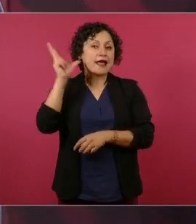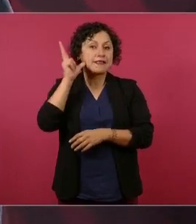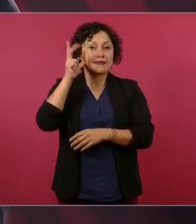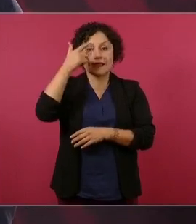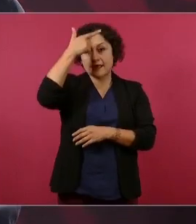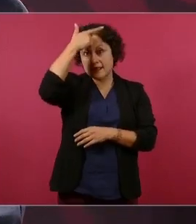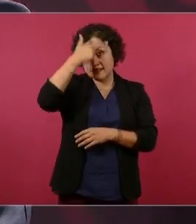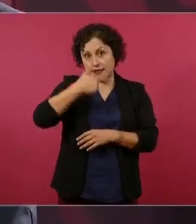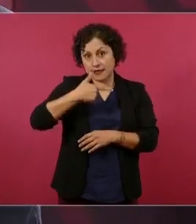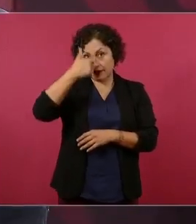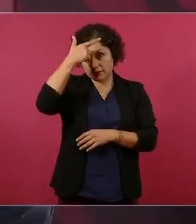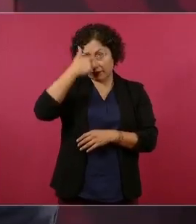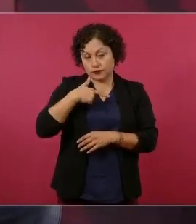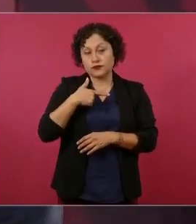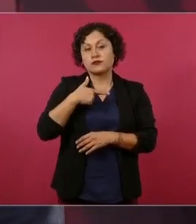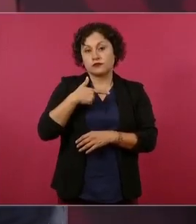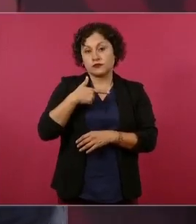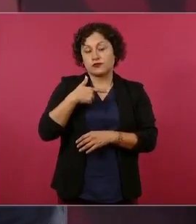aterrizando